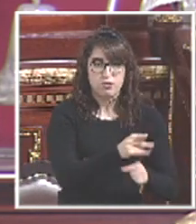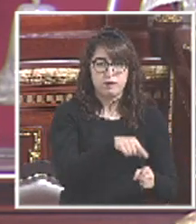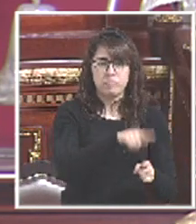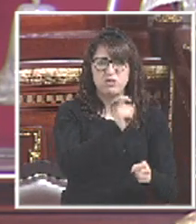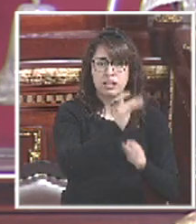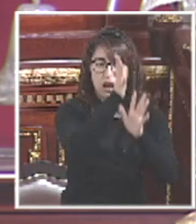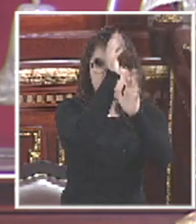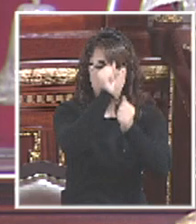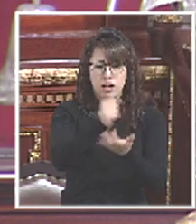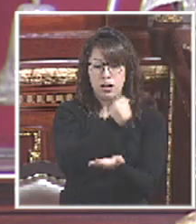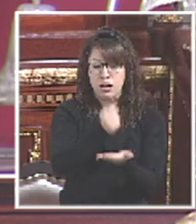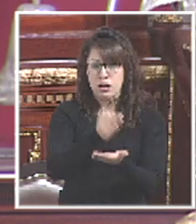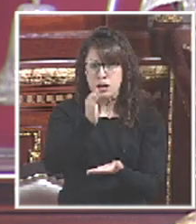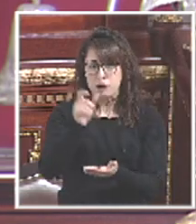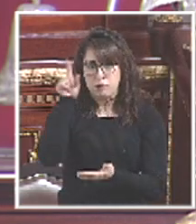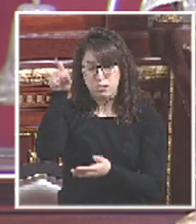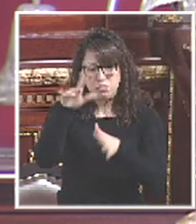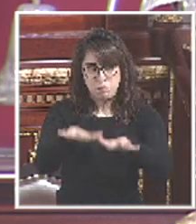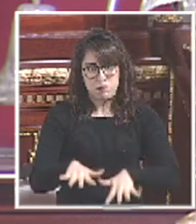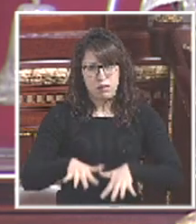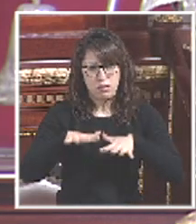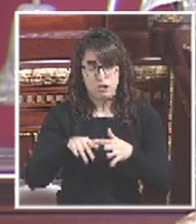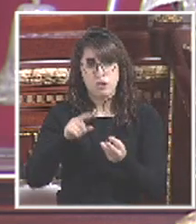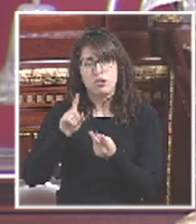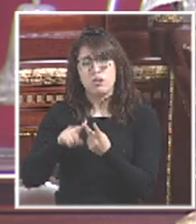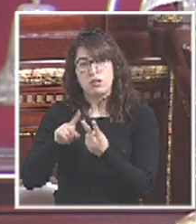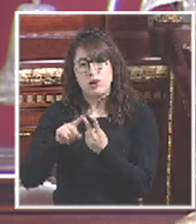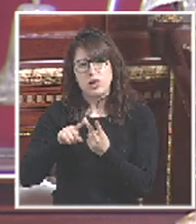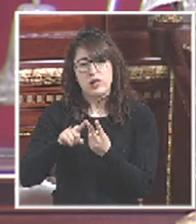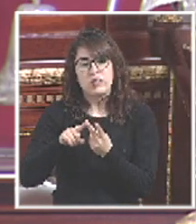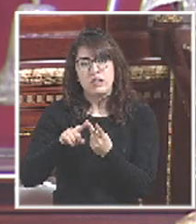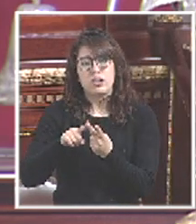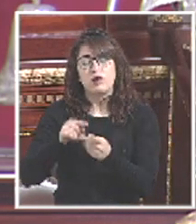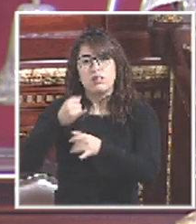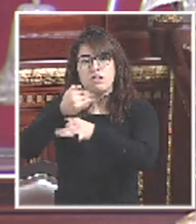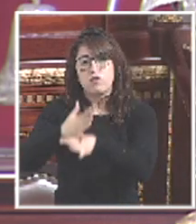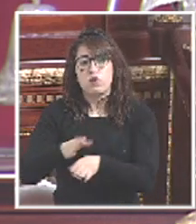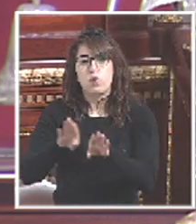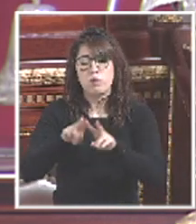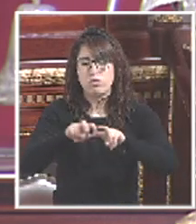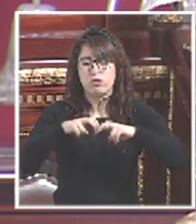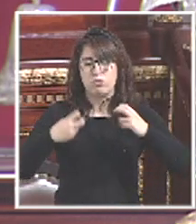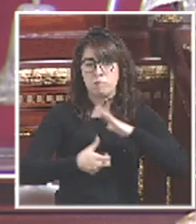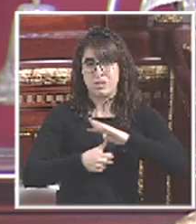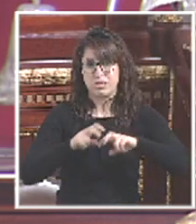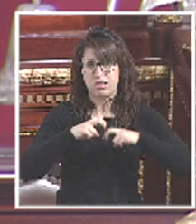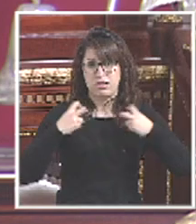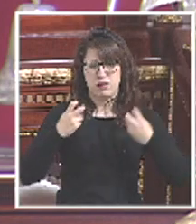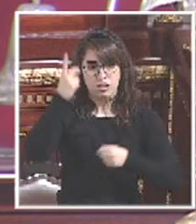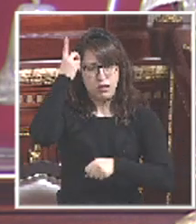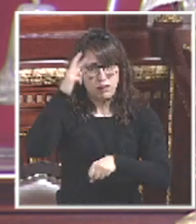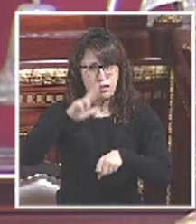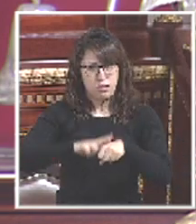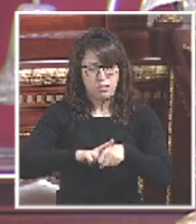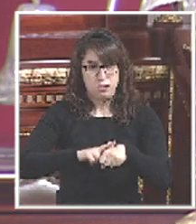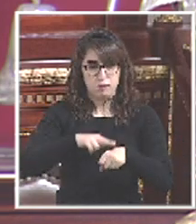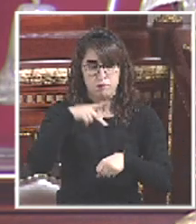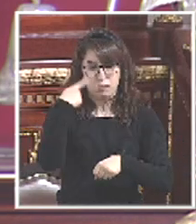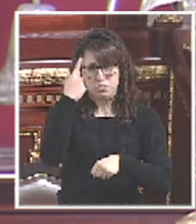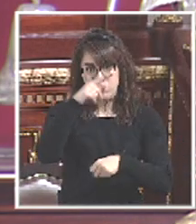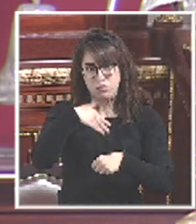acuerdo aprobado por su Pleno y el segundo remite información respecto a la conformación de su mesa directiva para el mes de diciembre.